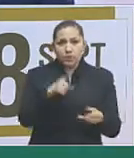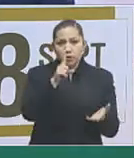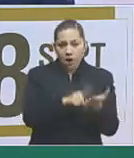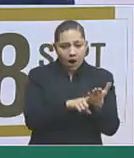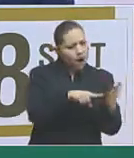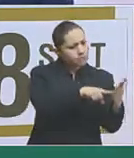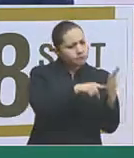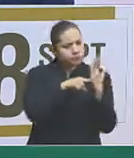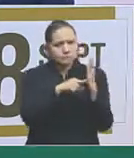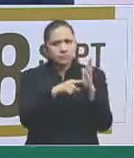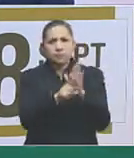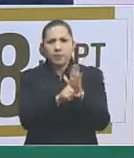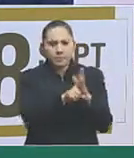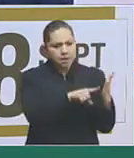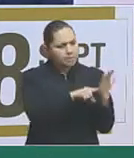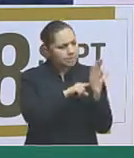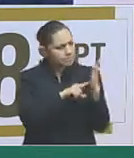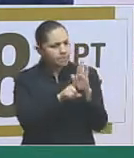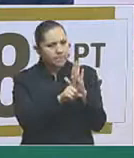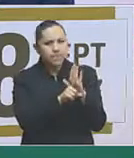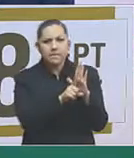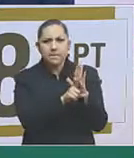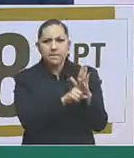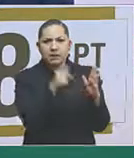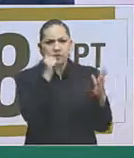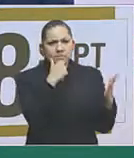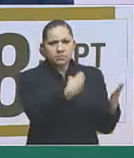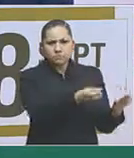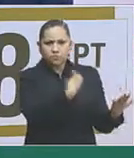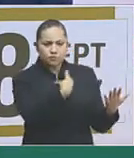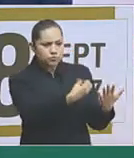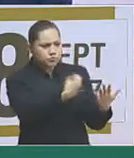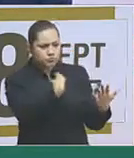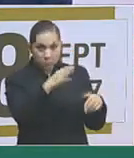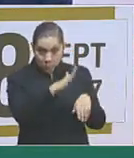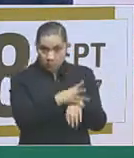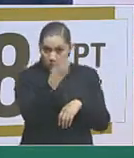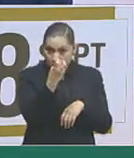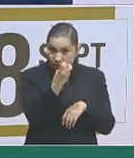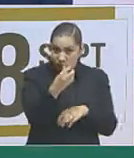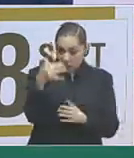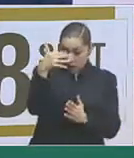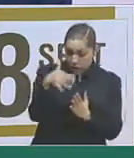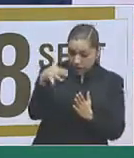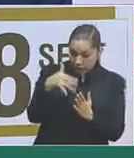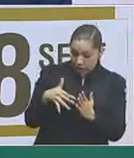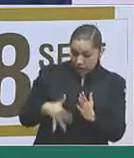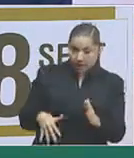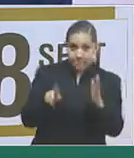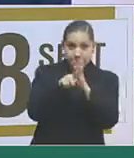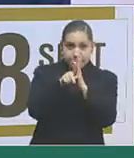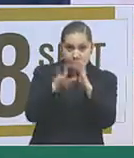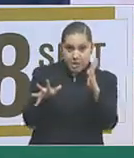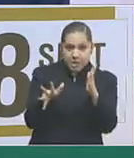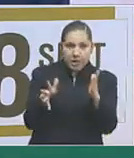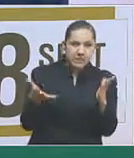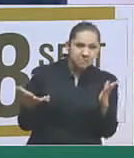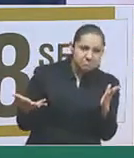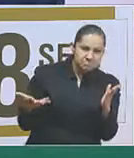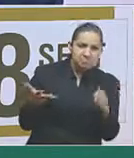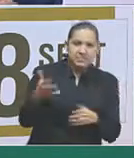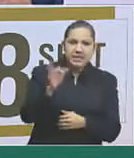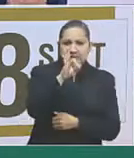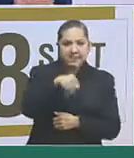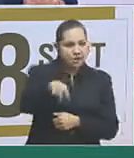por eso el ejercicio de leer un periódico se está transformando en algo que los quizá los que tenemos mayores de